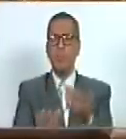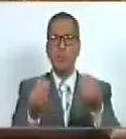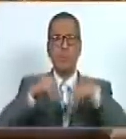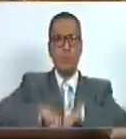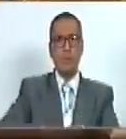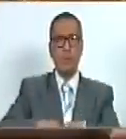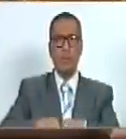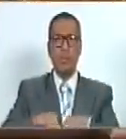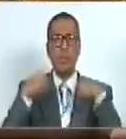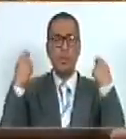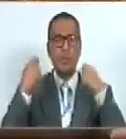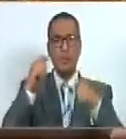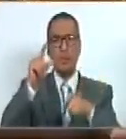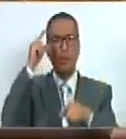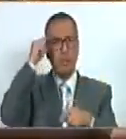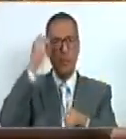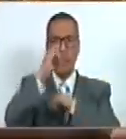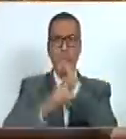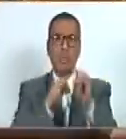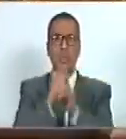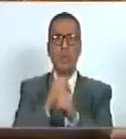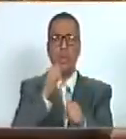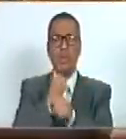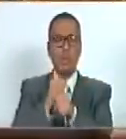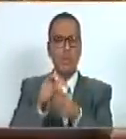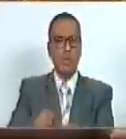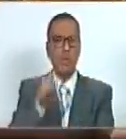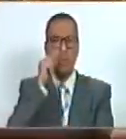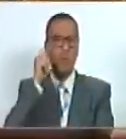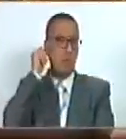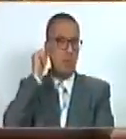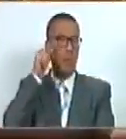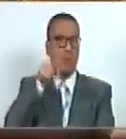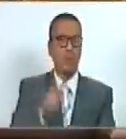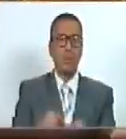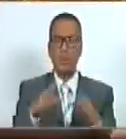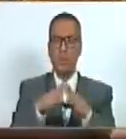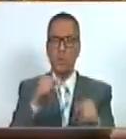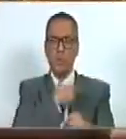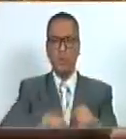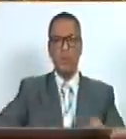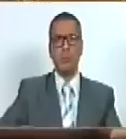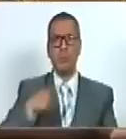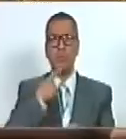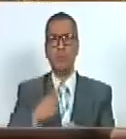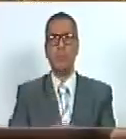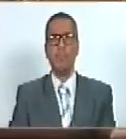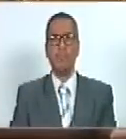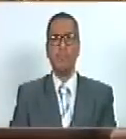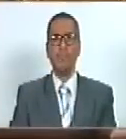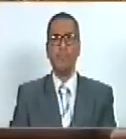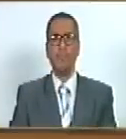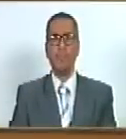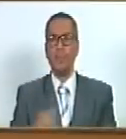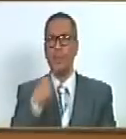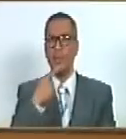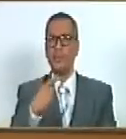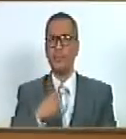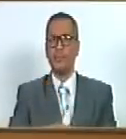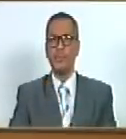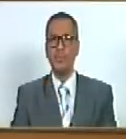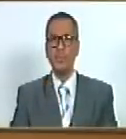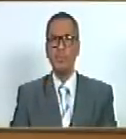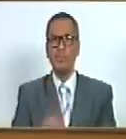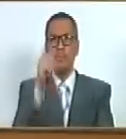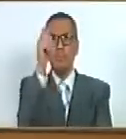acuerdo en celebración al Día Internacional de la Trabajadora y el Trabajador. Es todo, ciudadano presidente. Voy a dejar en el derecho de palabra